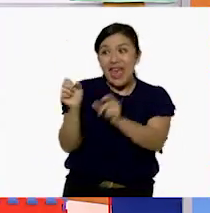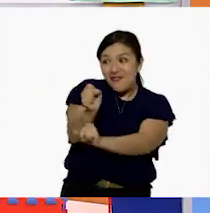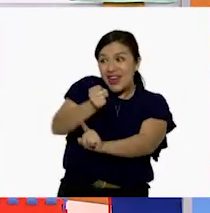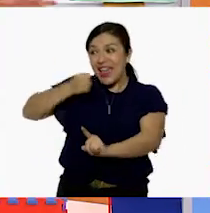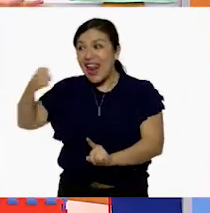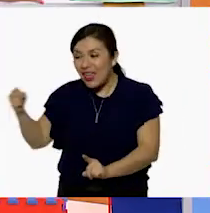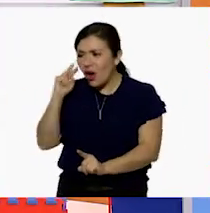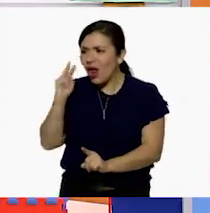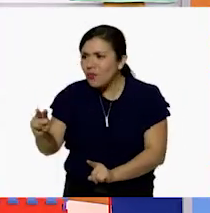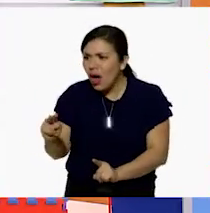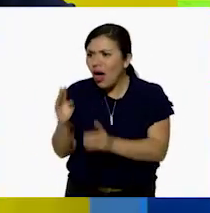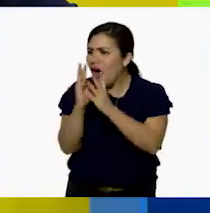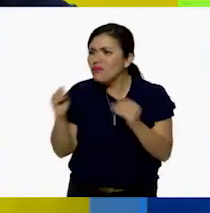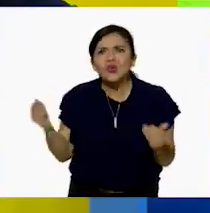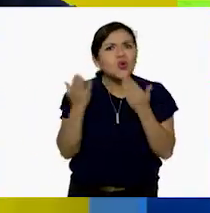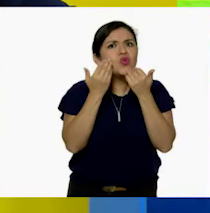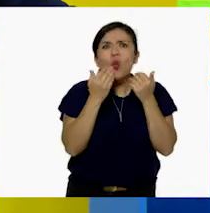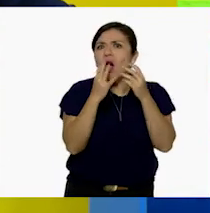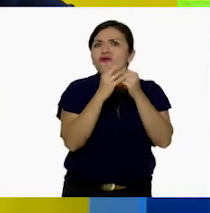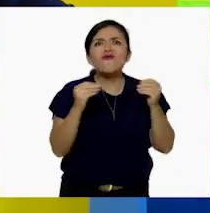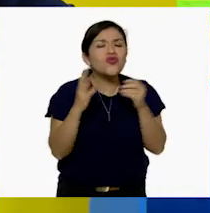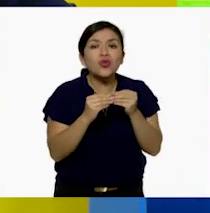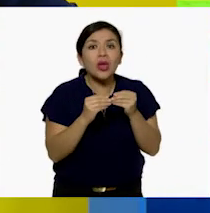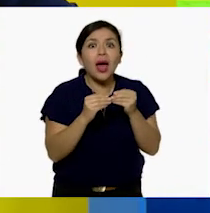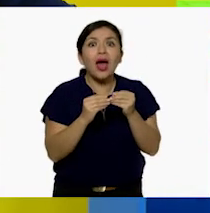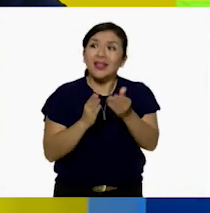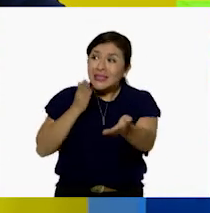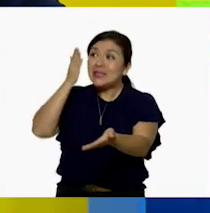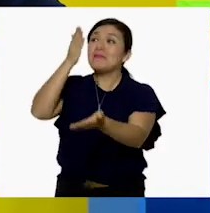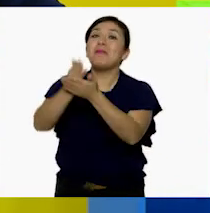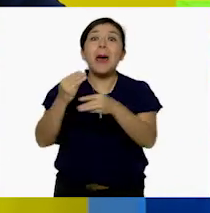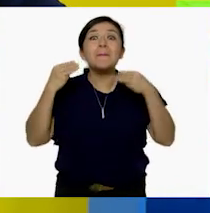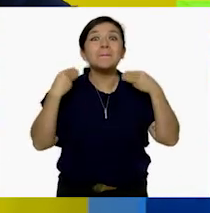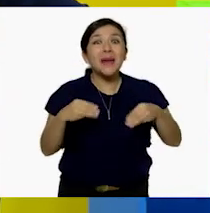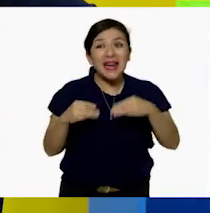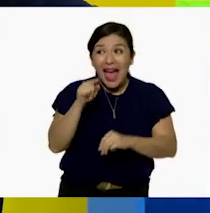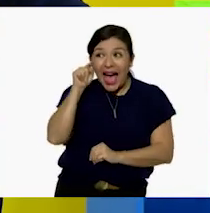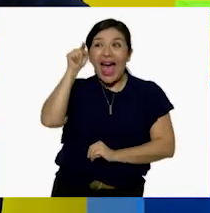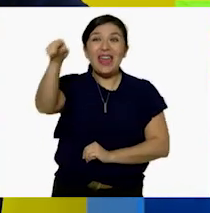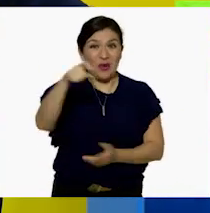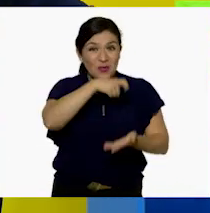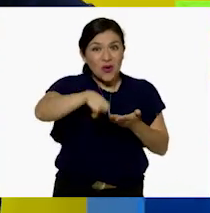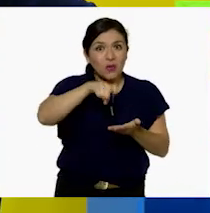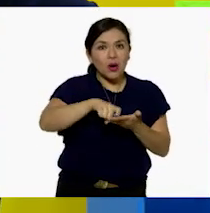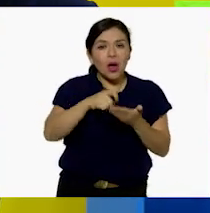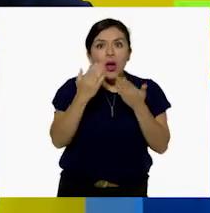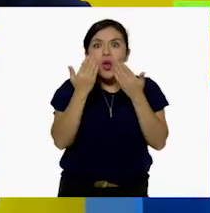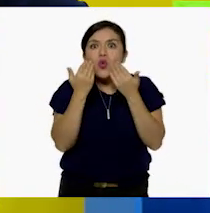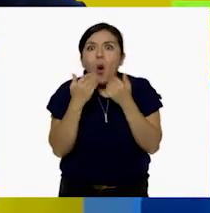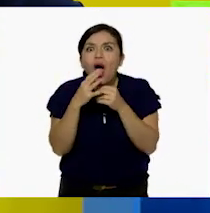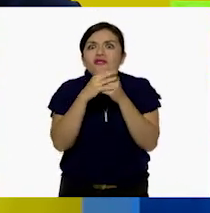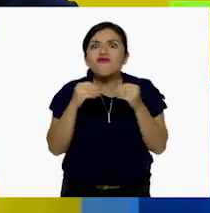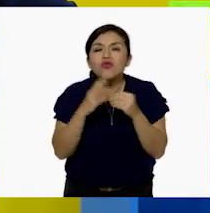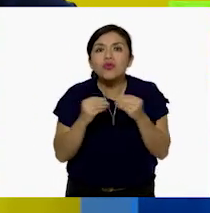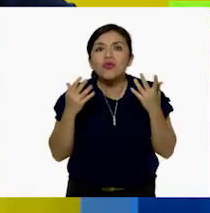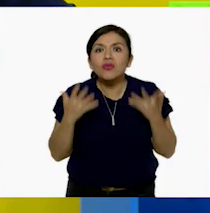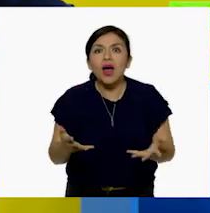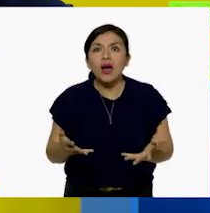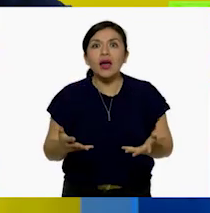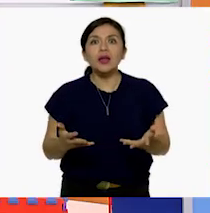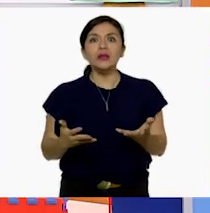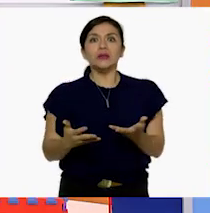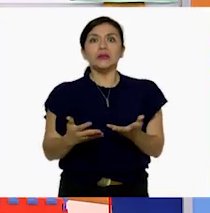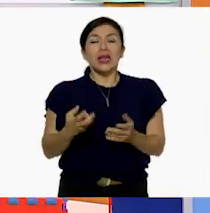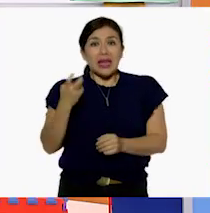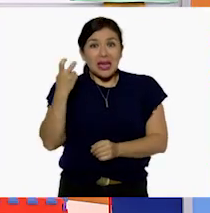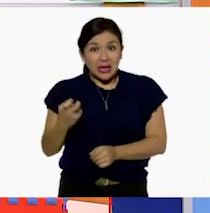abres, sí, y tampoco hay fruta. Ajá. Vas al mercado, Pepe. Ajá. ¿Y adivina qué? ¿Qué? No hay fruta. No. Esto no.